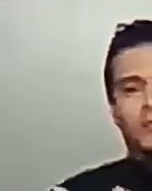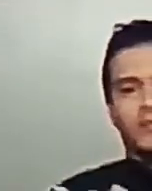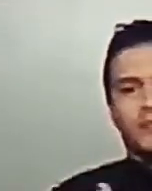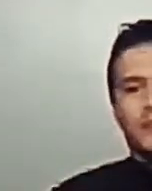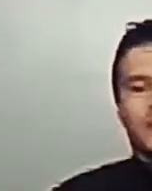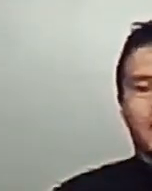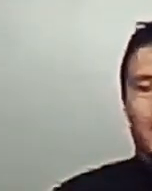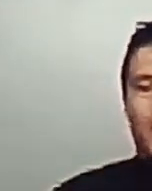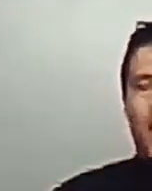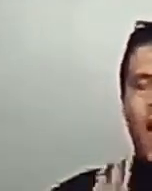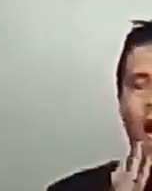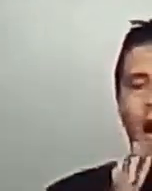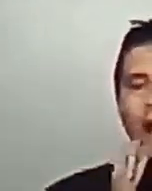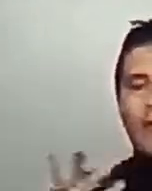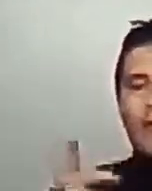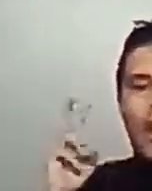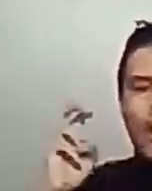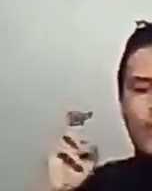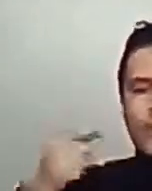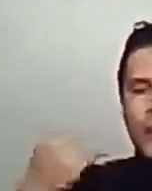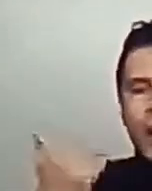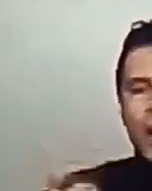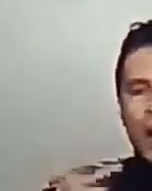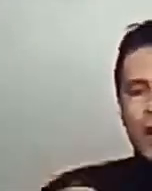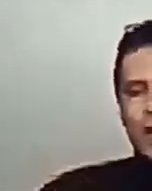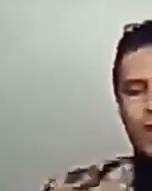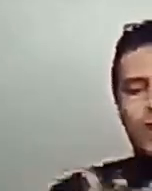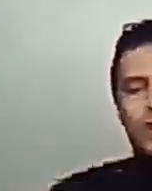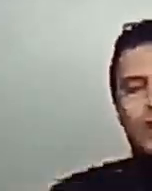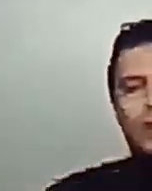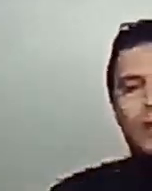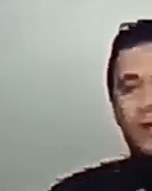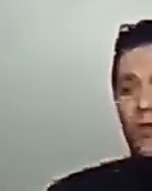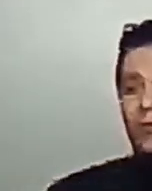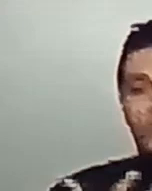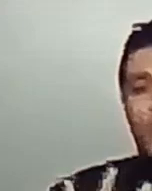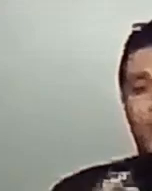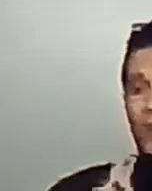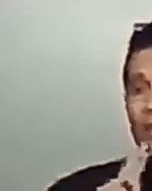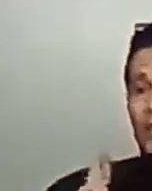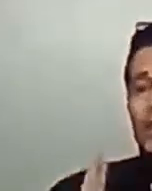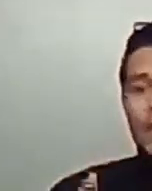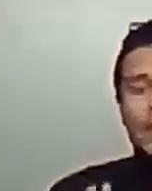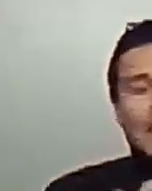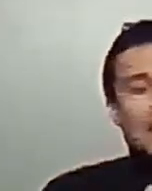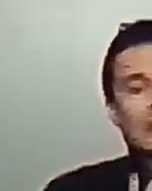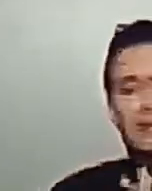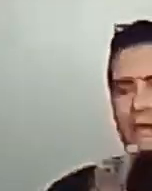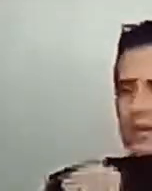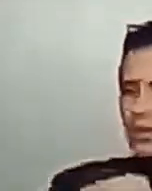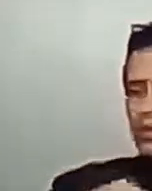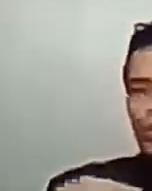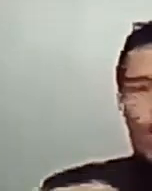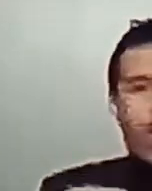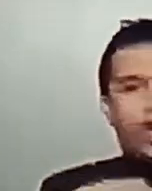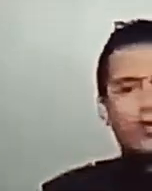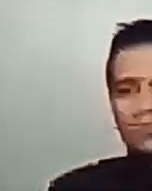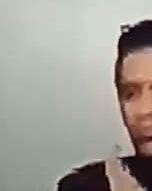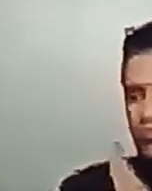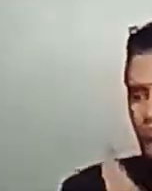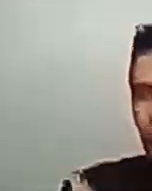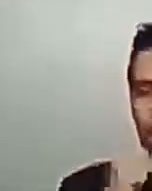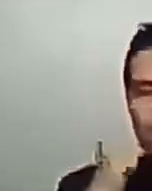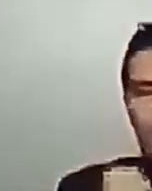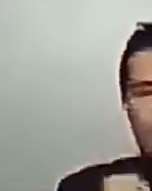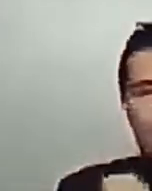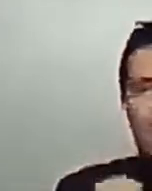estamos tocando, pero yo quiero decirles que en el ámbito de seguridad, sin duda alguna, nosotros trabajaremos para defender y ser los portavoces de la voz